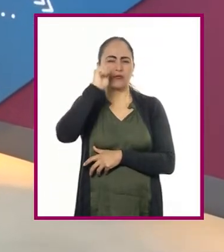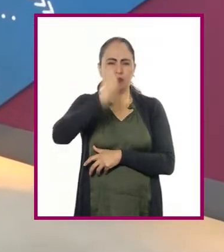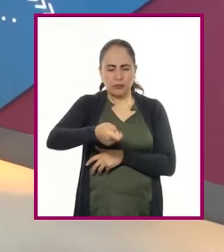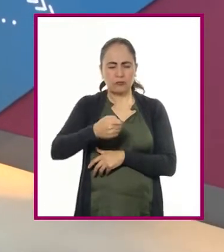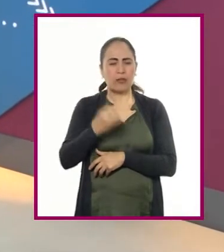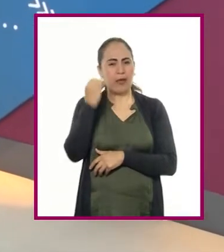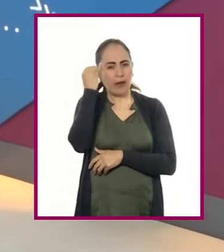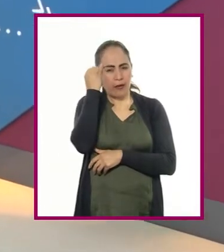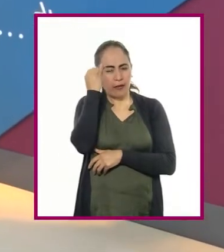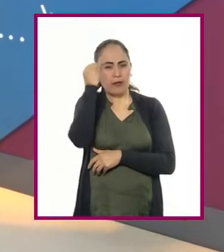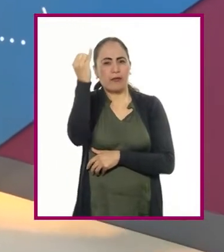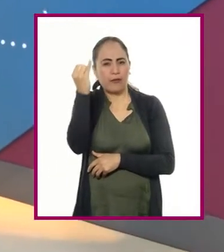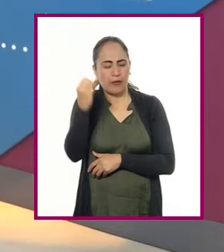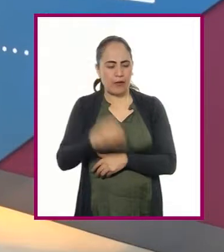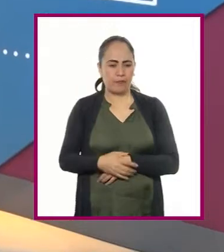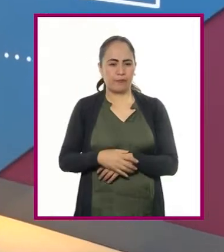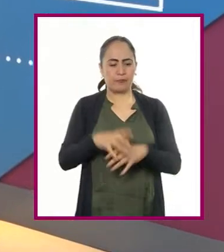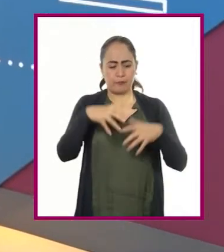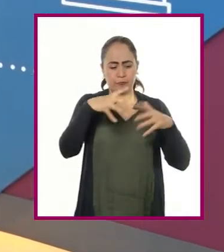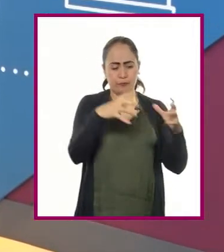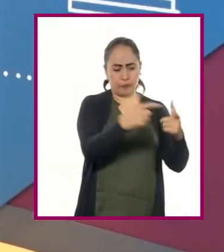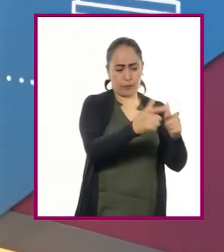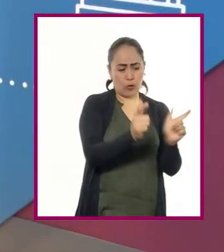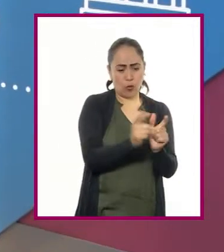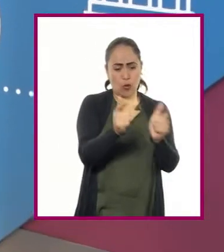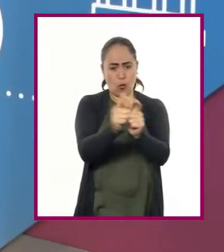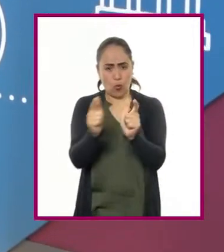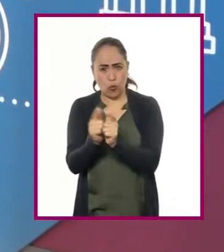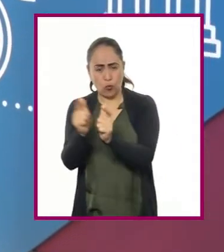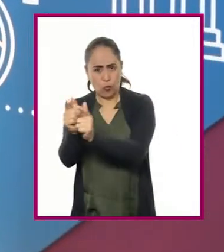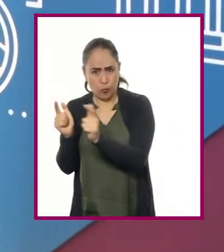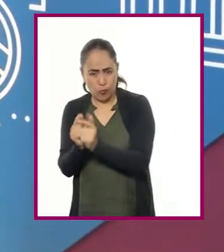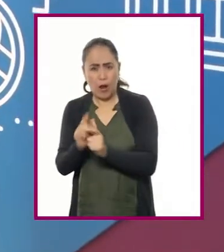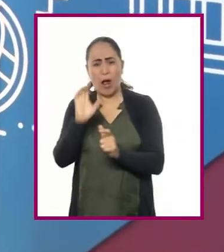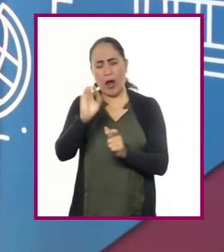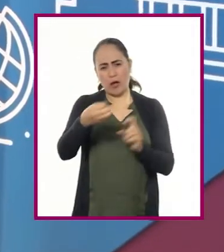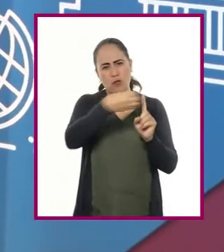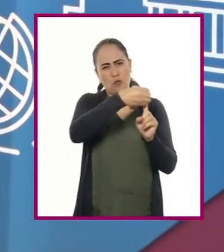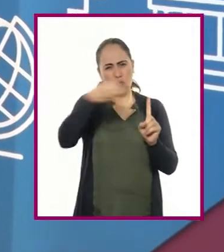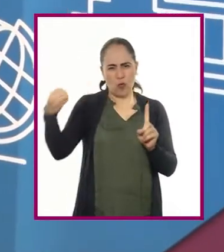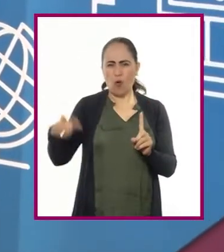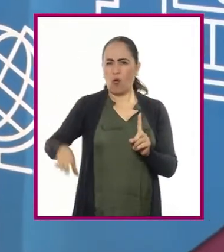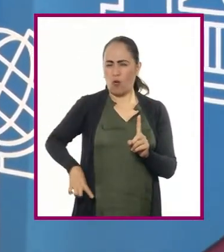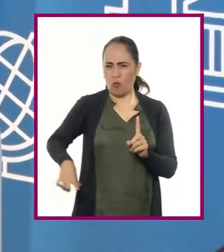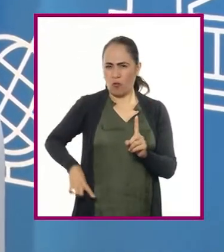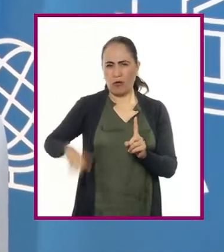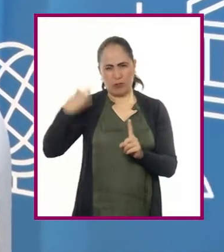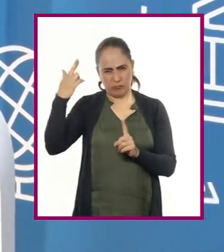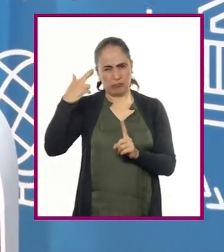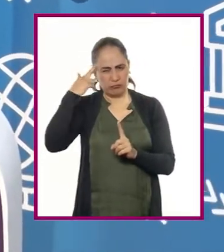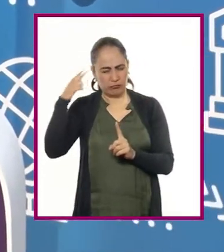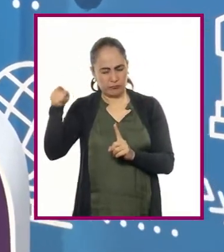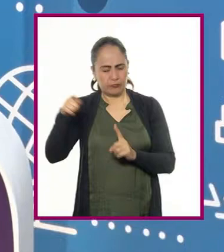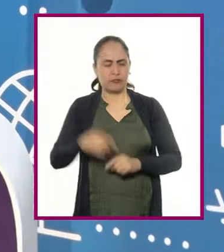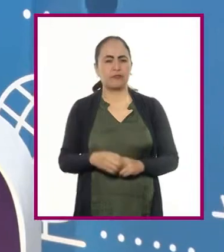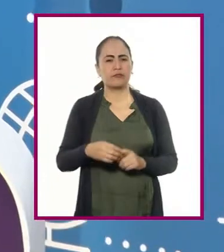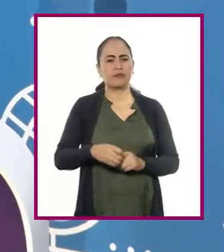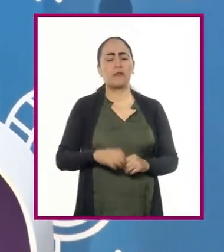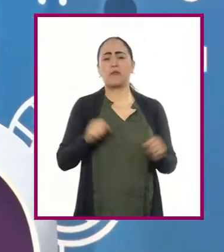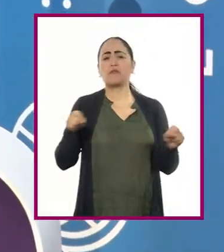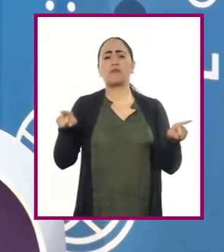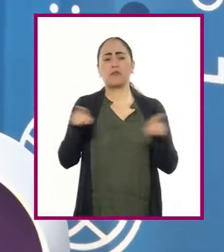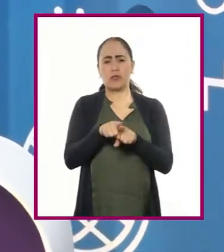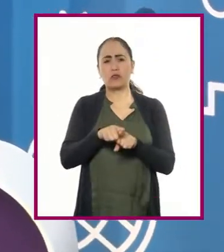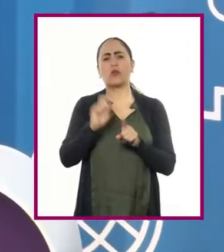la idea de que cada estamento representaba un órgano del cuerpo social, que era, según el dogma, el cuerpo místico